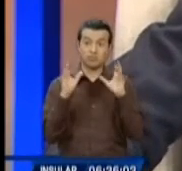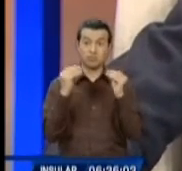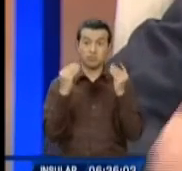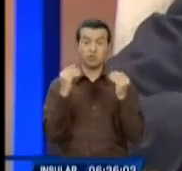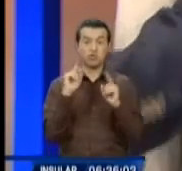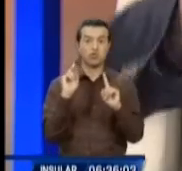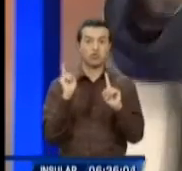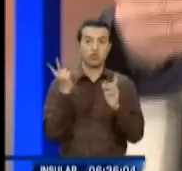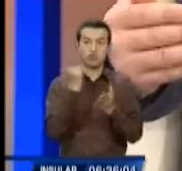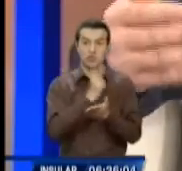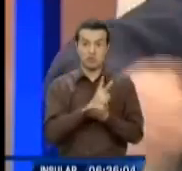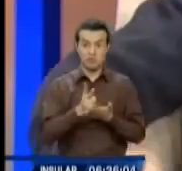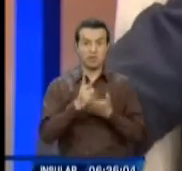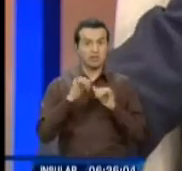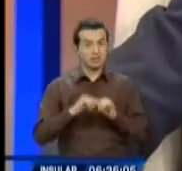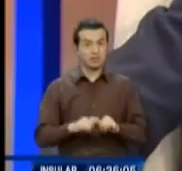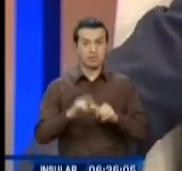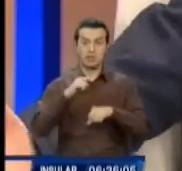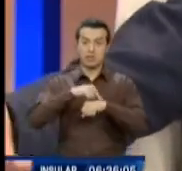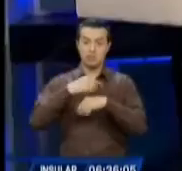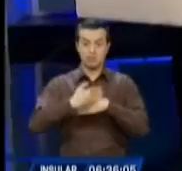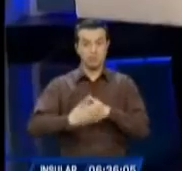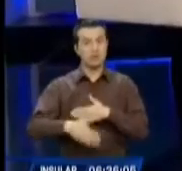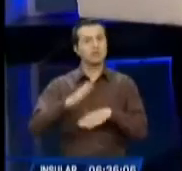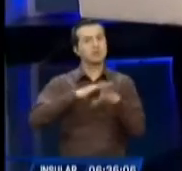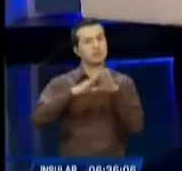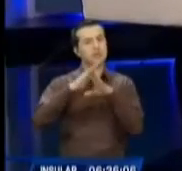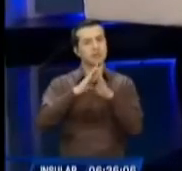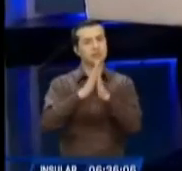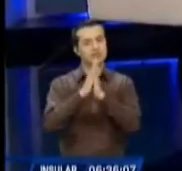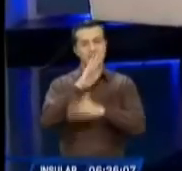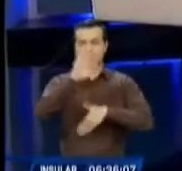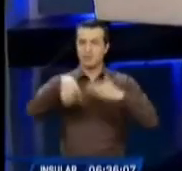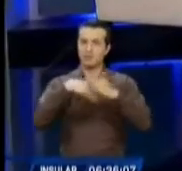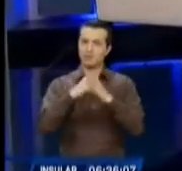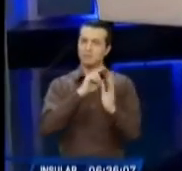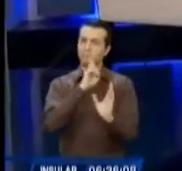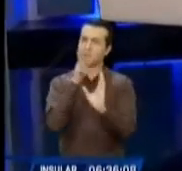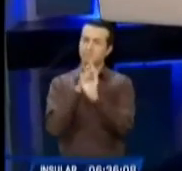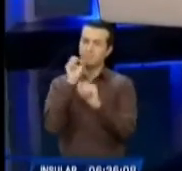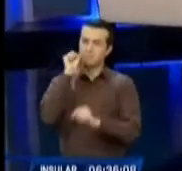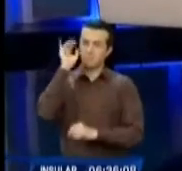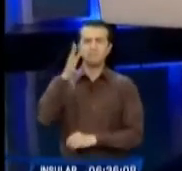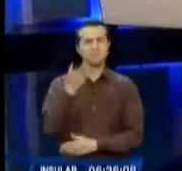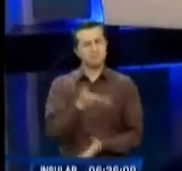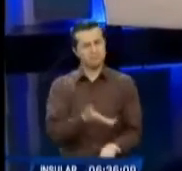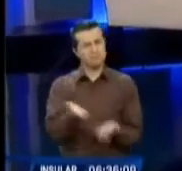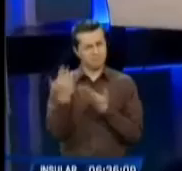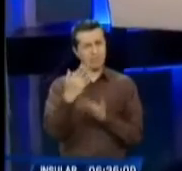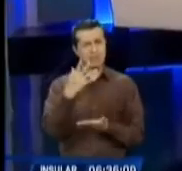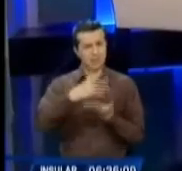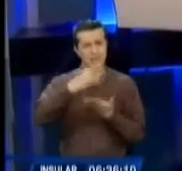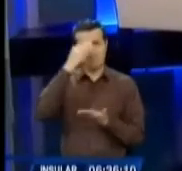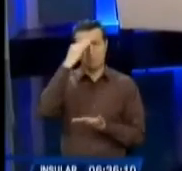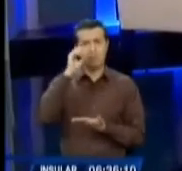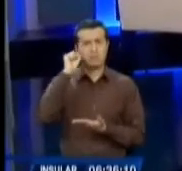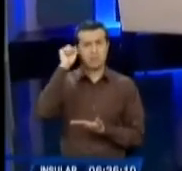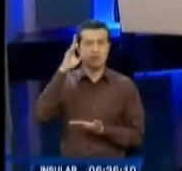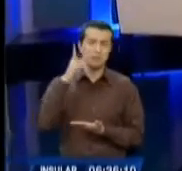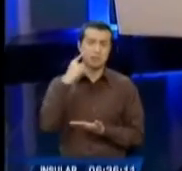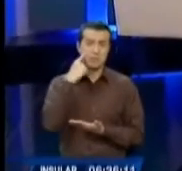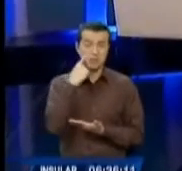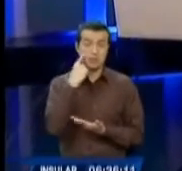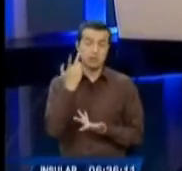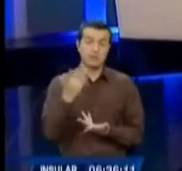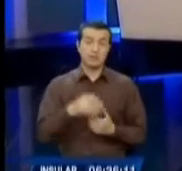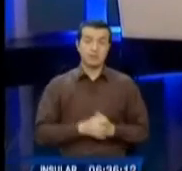las 2 primeras semanas, se extiende, ¿no? Así que es una invitación cordial pues para todos los espectadores que se atrevan a ir al cine. Pasa